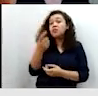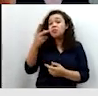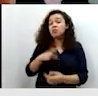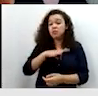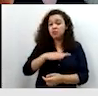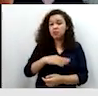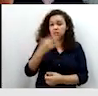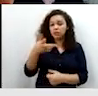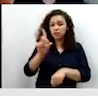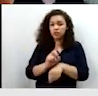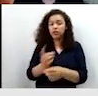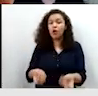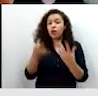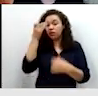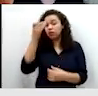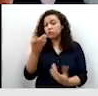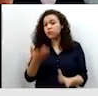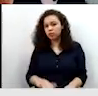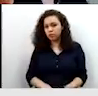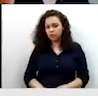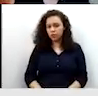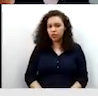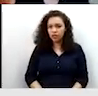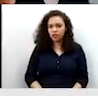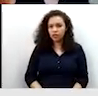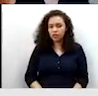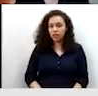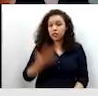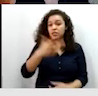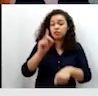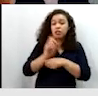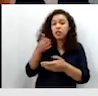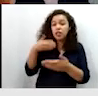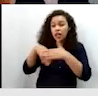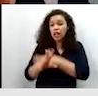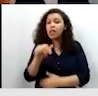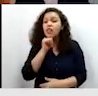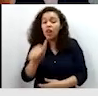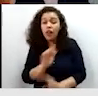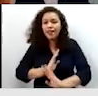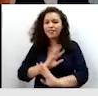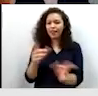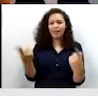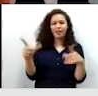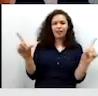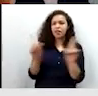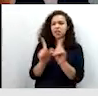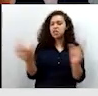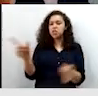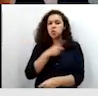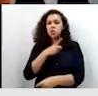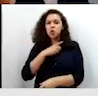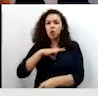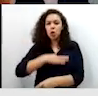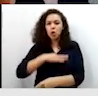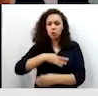días. Entonces, en 5 días se aísla esa zona, nadie ingrese y listo, solito se muere el virus.